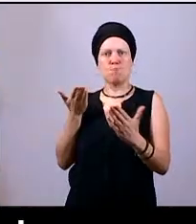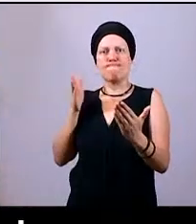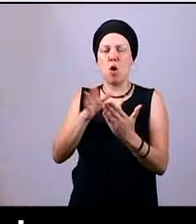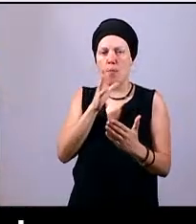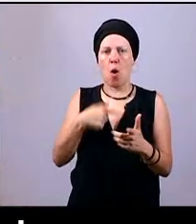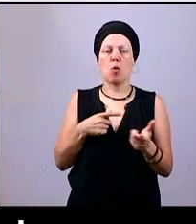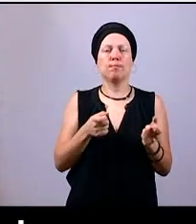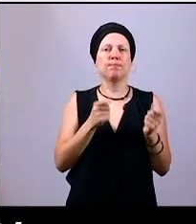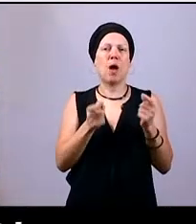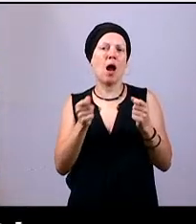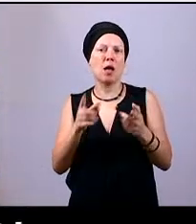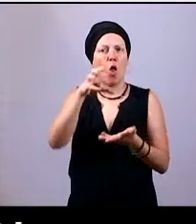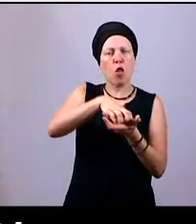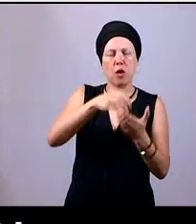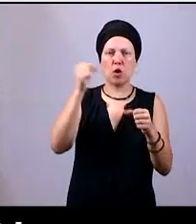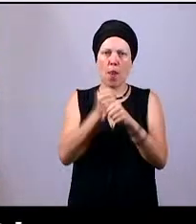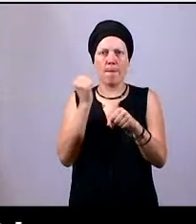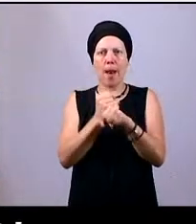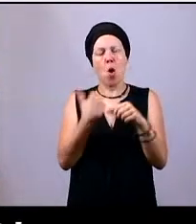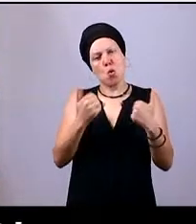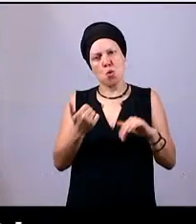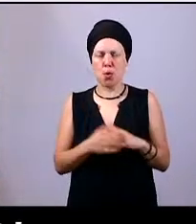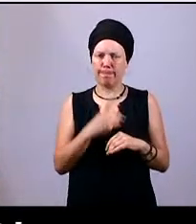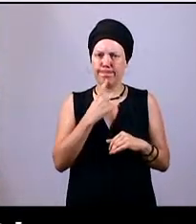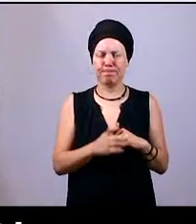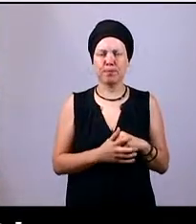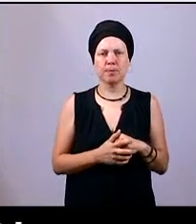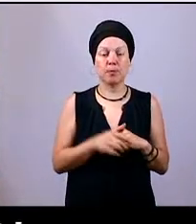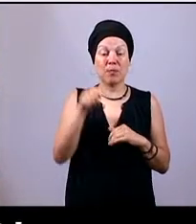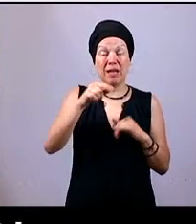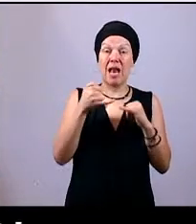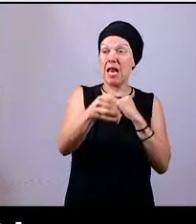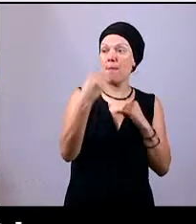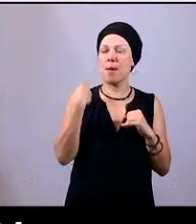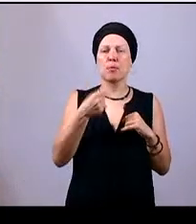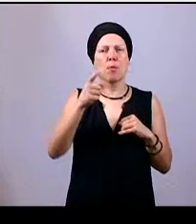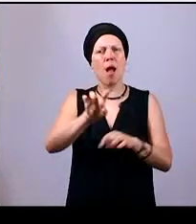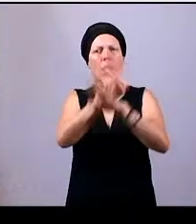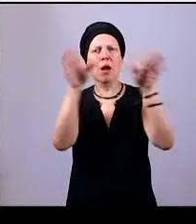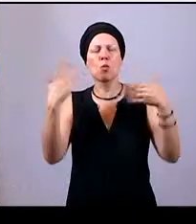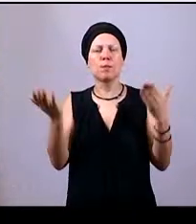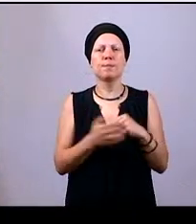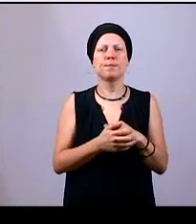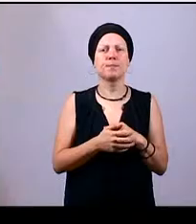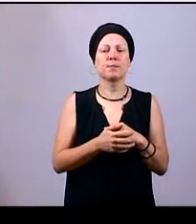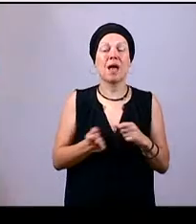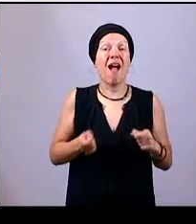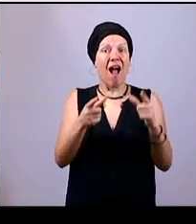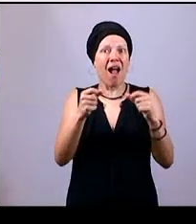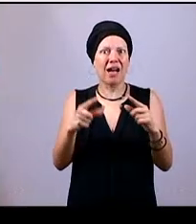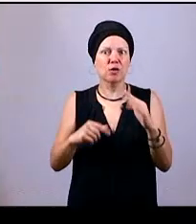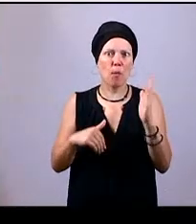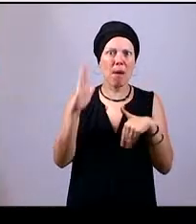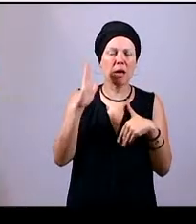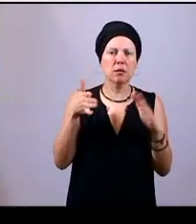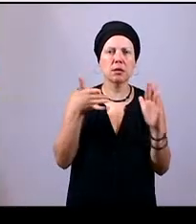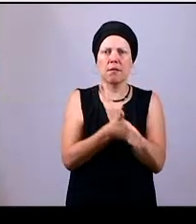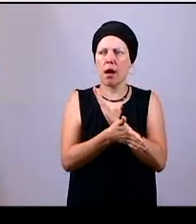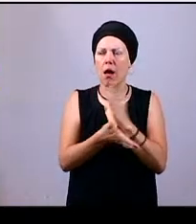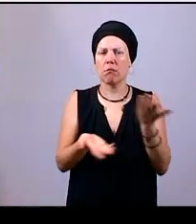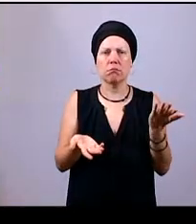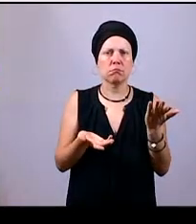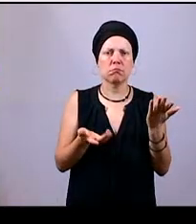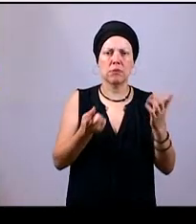de personal de los centros de empleo. Y en esta línea quiero aclarar que los aumentos de coste no se han acompañado de incrementos